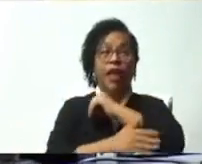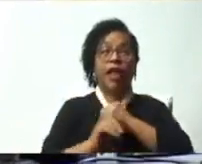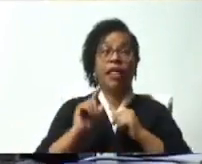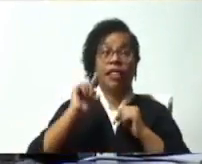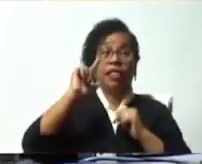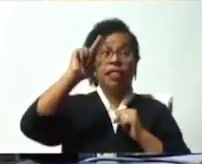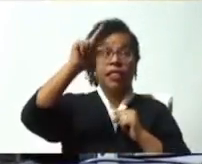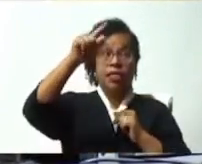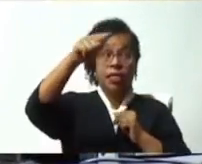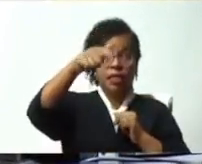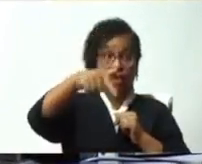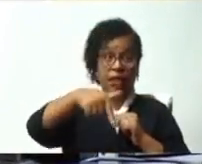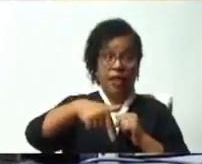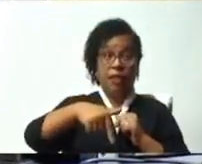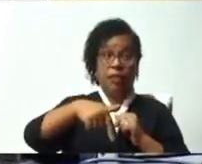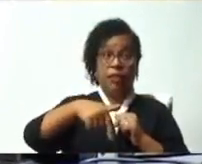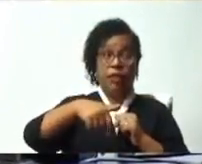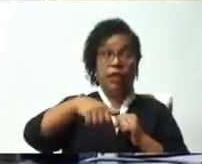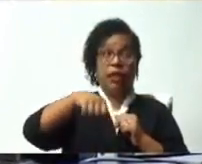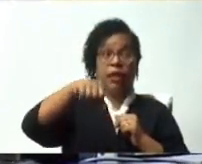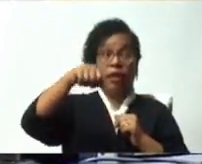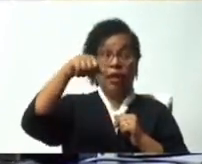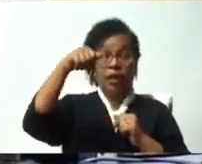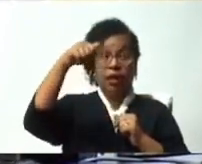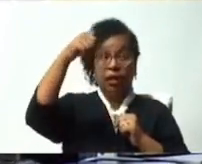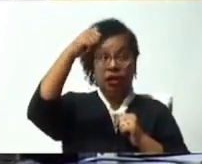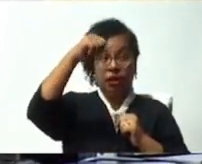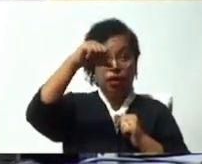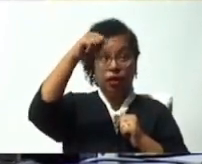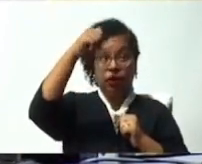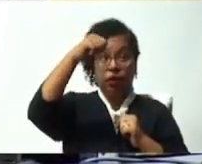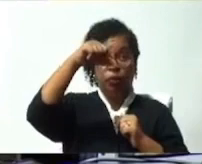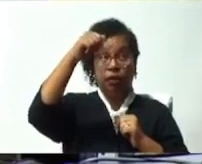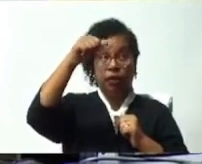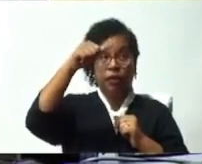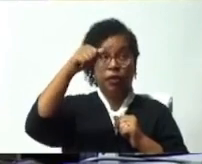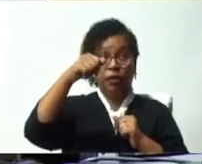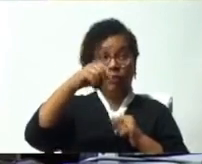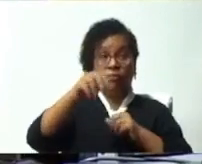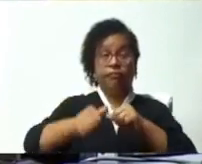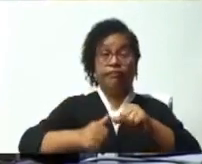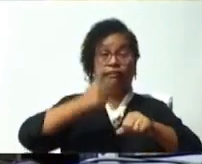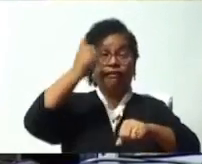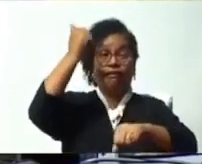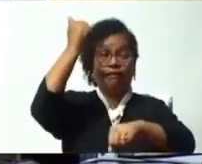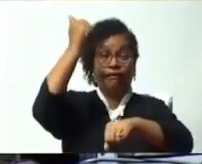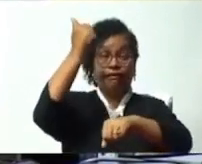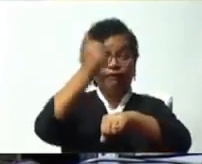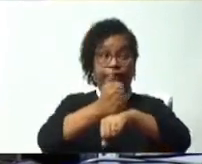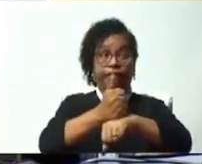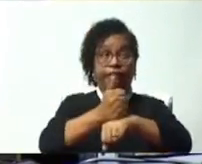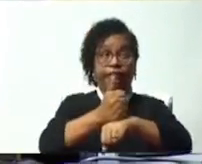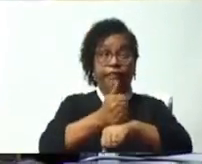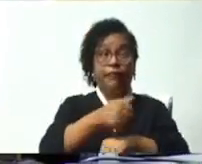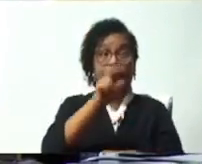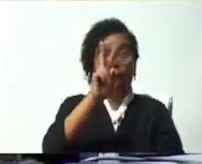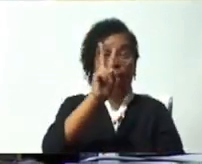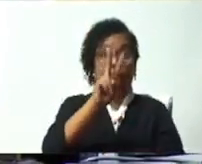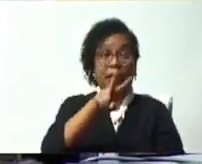proclamado como candidato a ese hombre que ha ganado 22